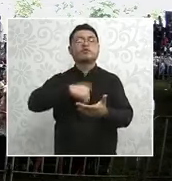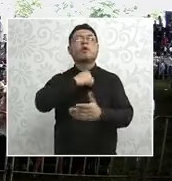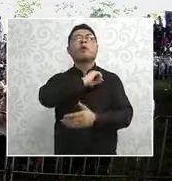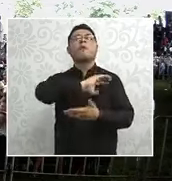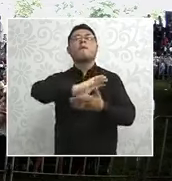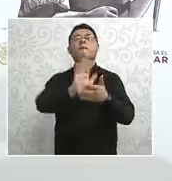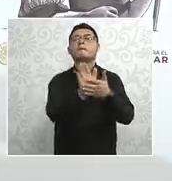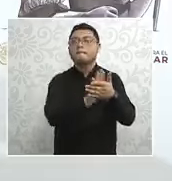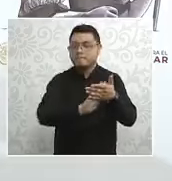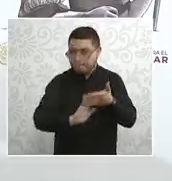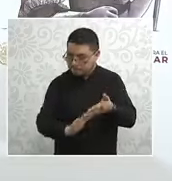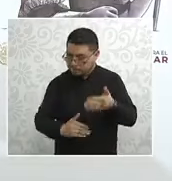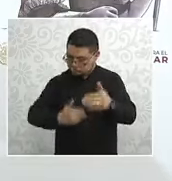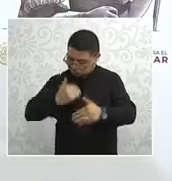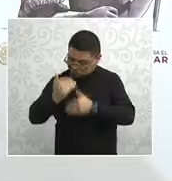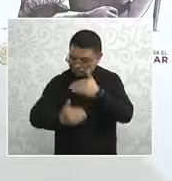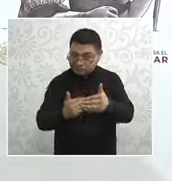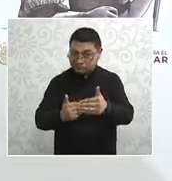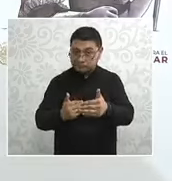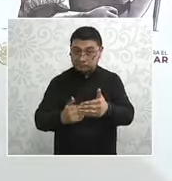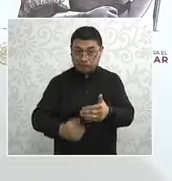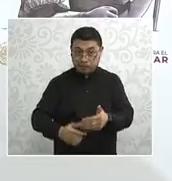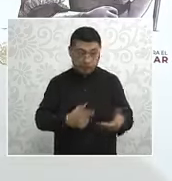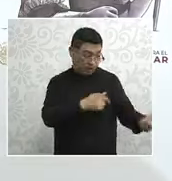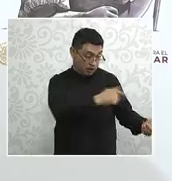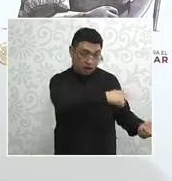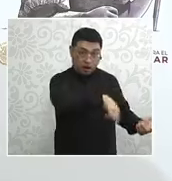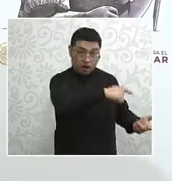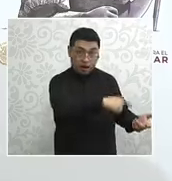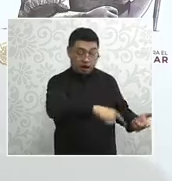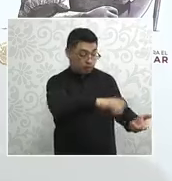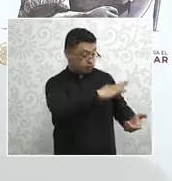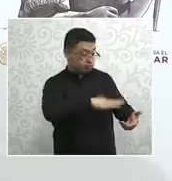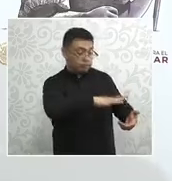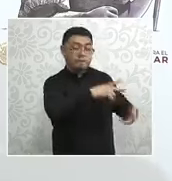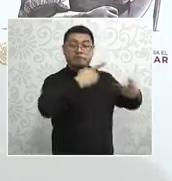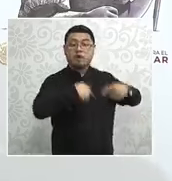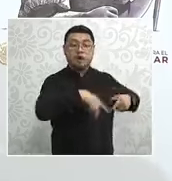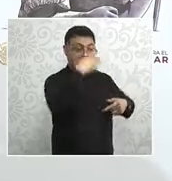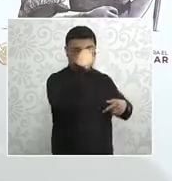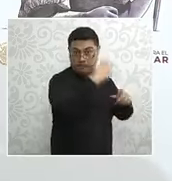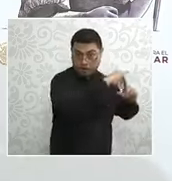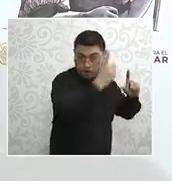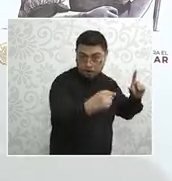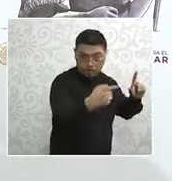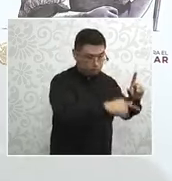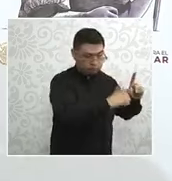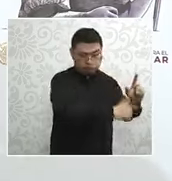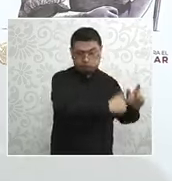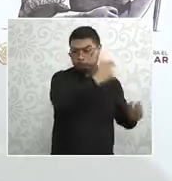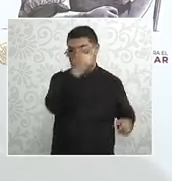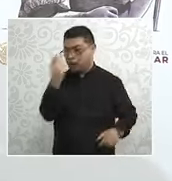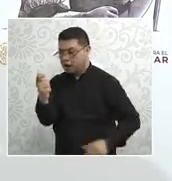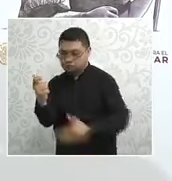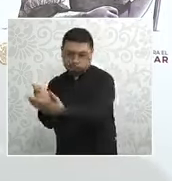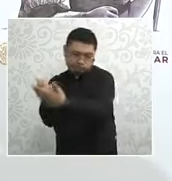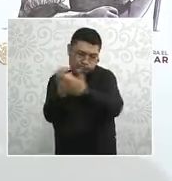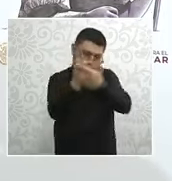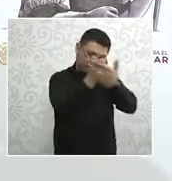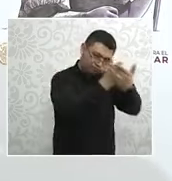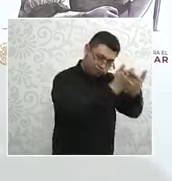medianía y el dinero del pueblo es del pueblo sirve para el desarrollo nacional y también para